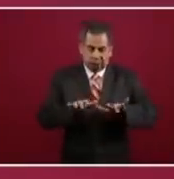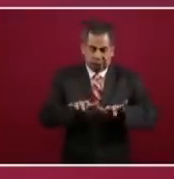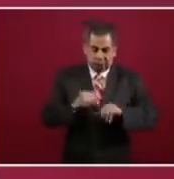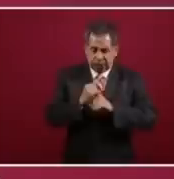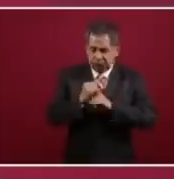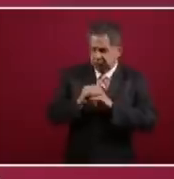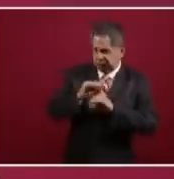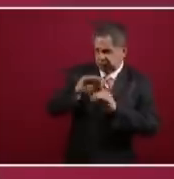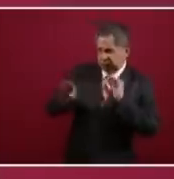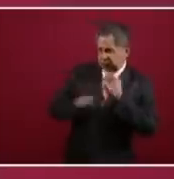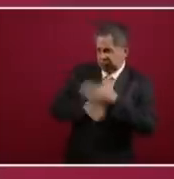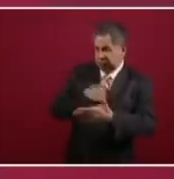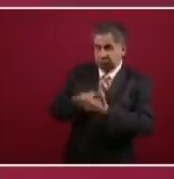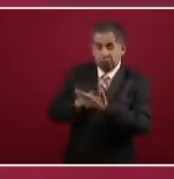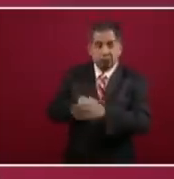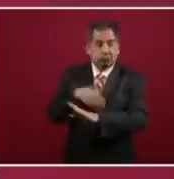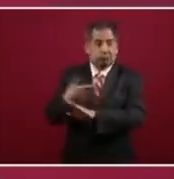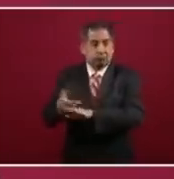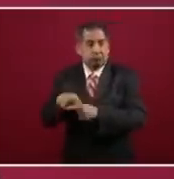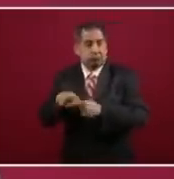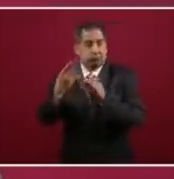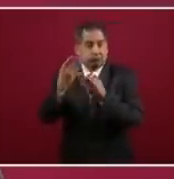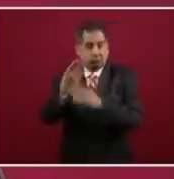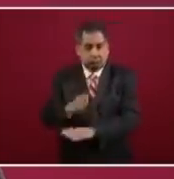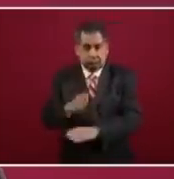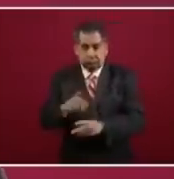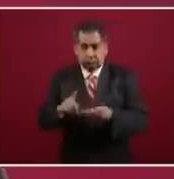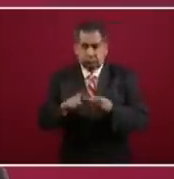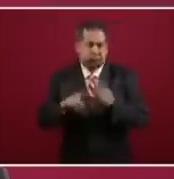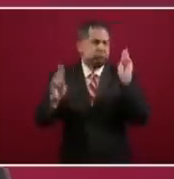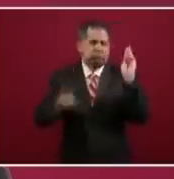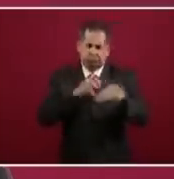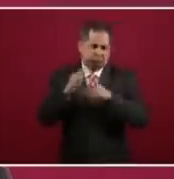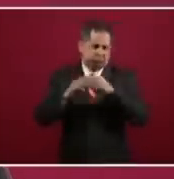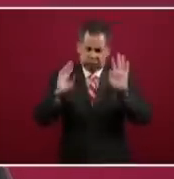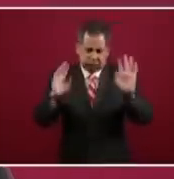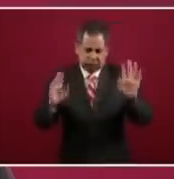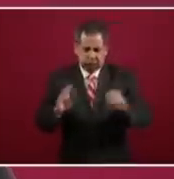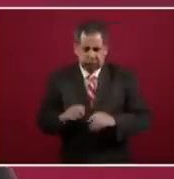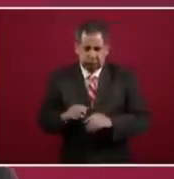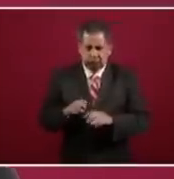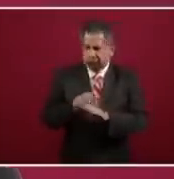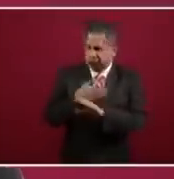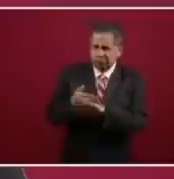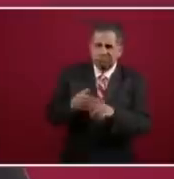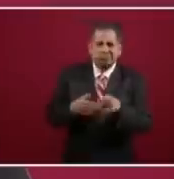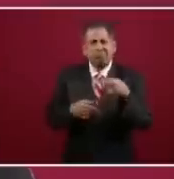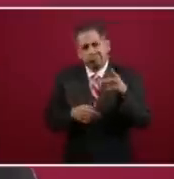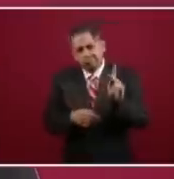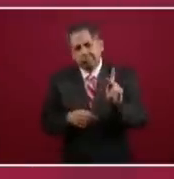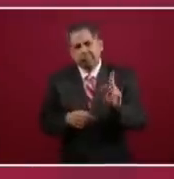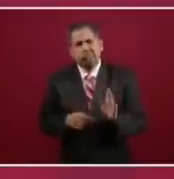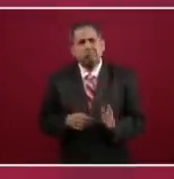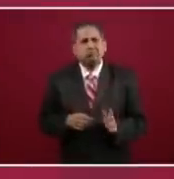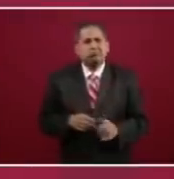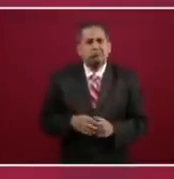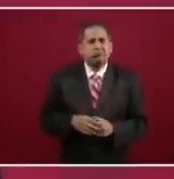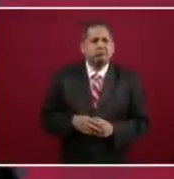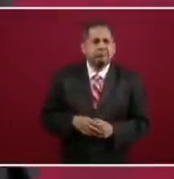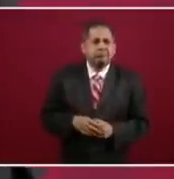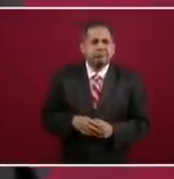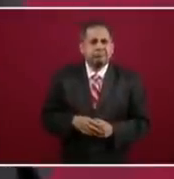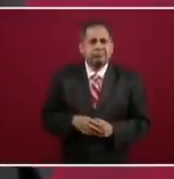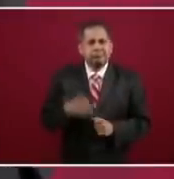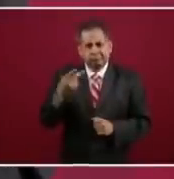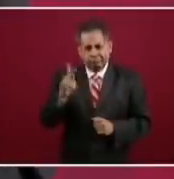a bancos que esté en todo el mundo sí pero este